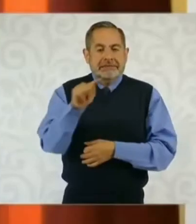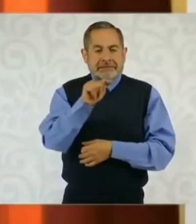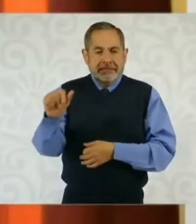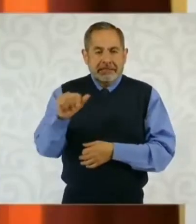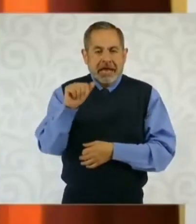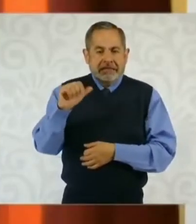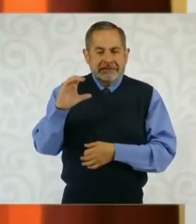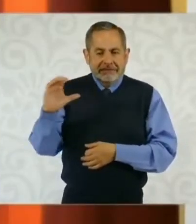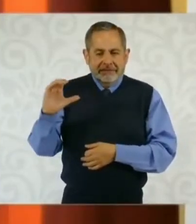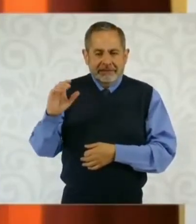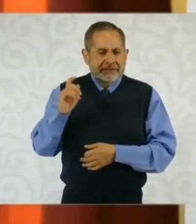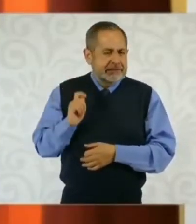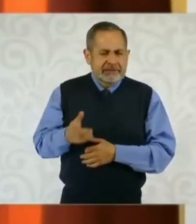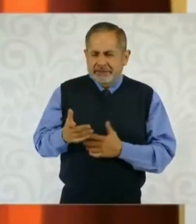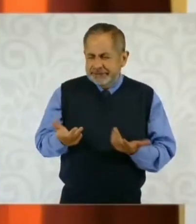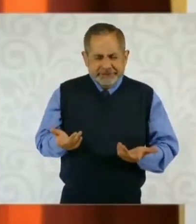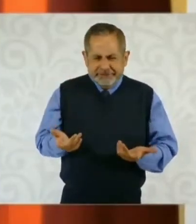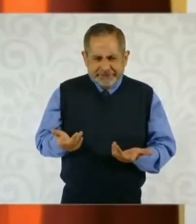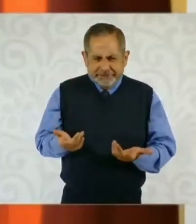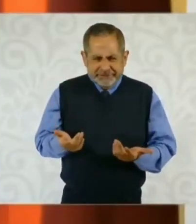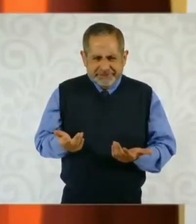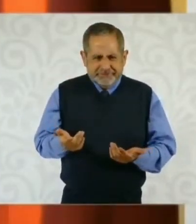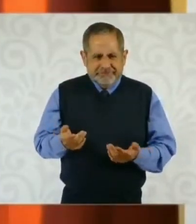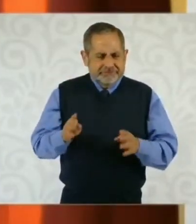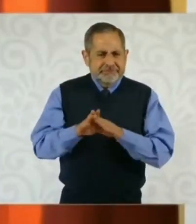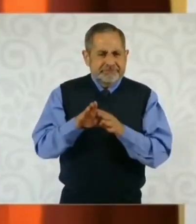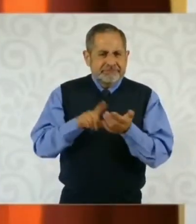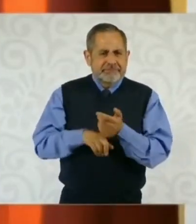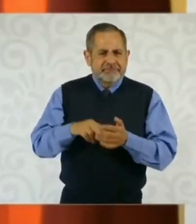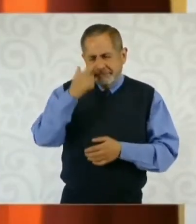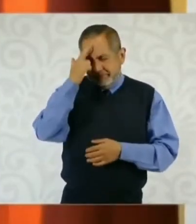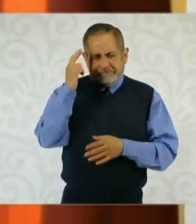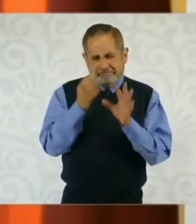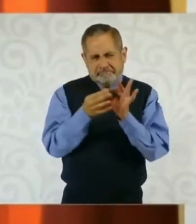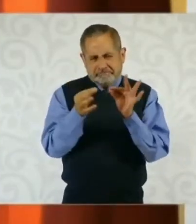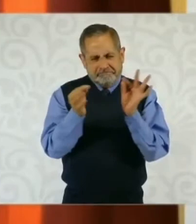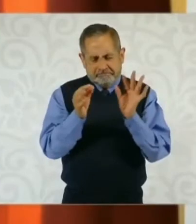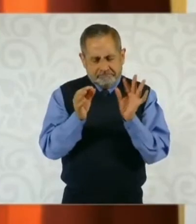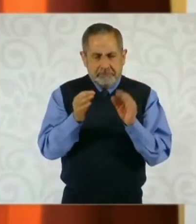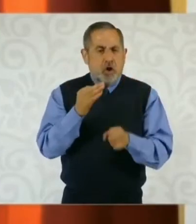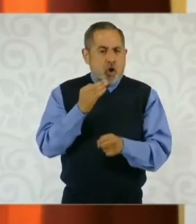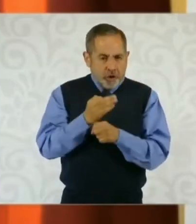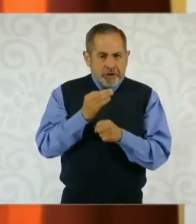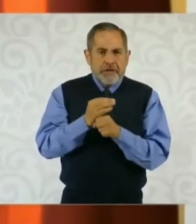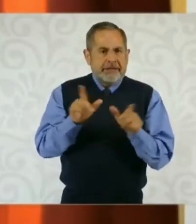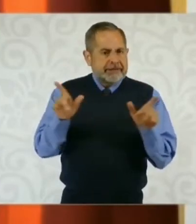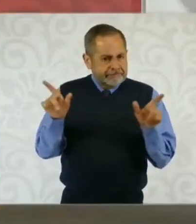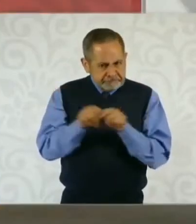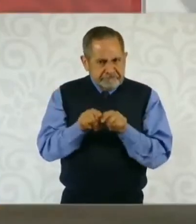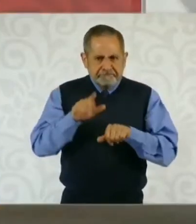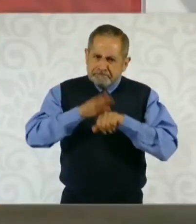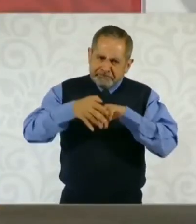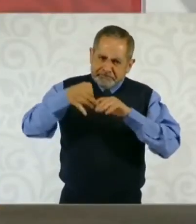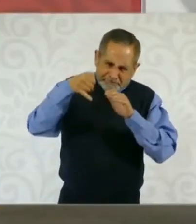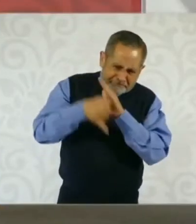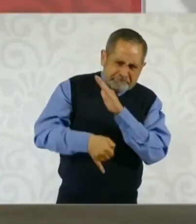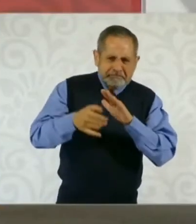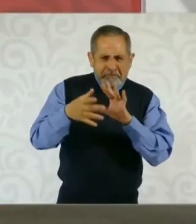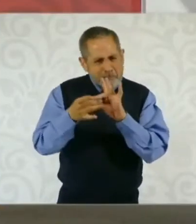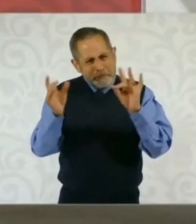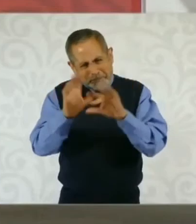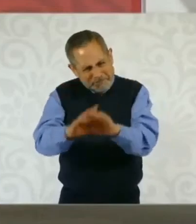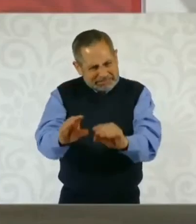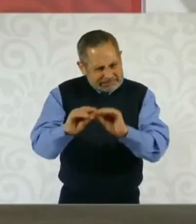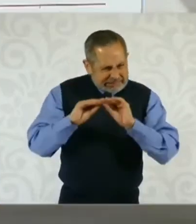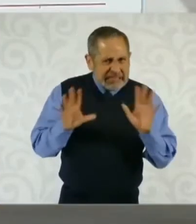Asociación Civil, que comentamos de pasada y que queremos profundizar más ahora.